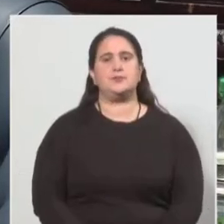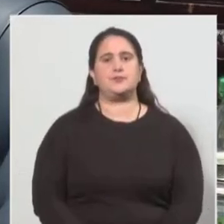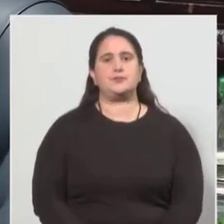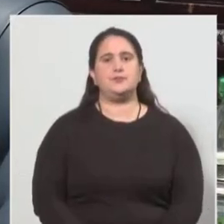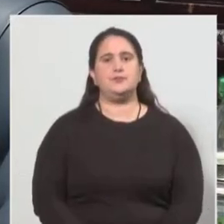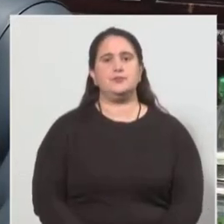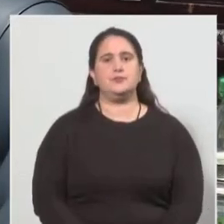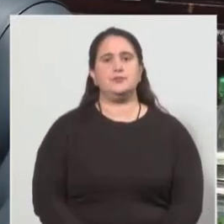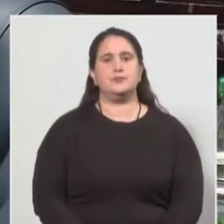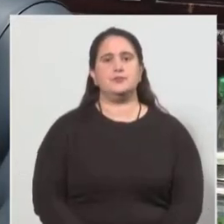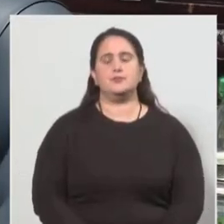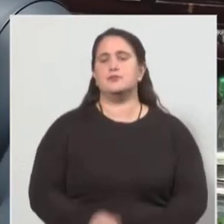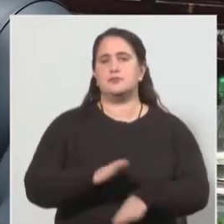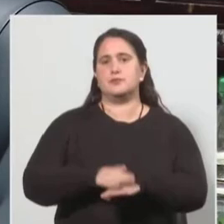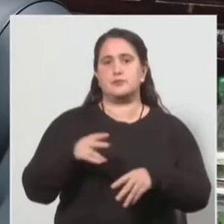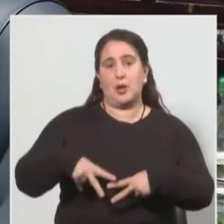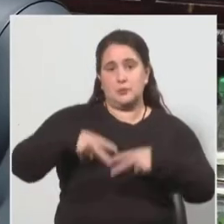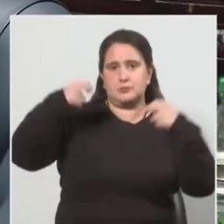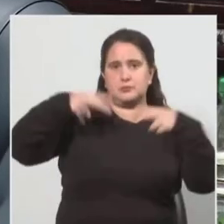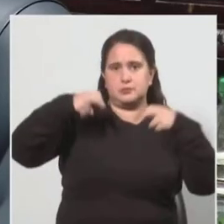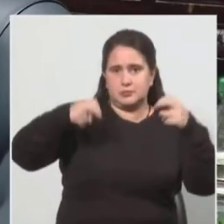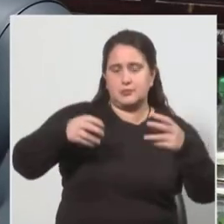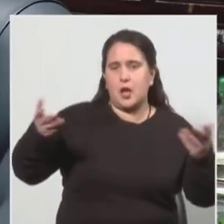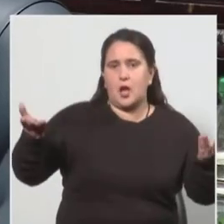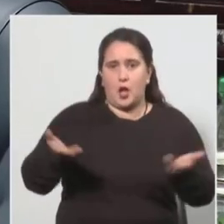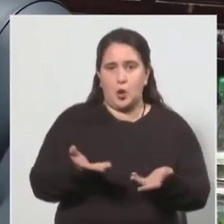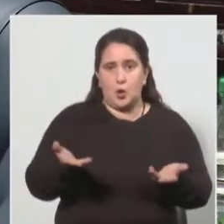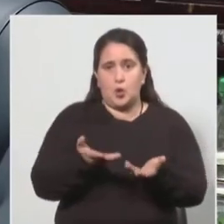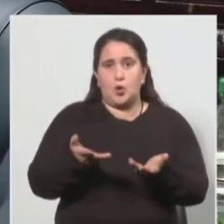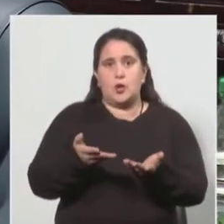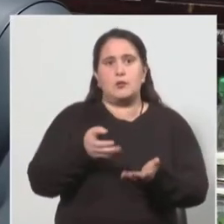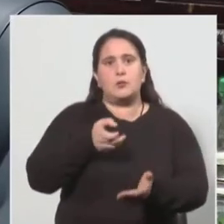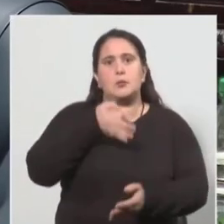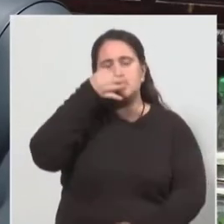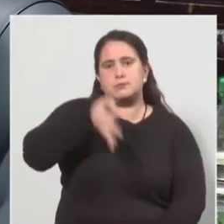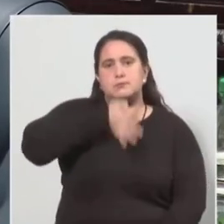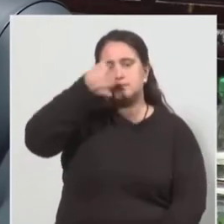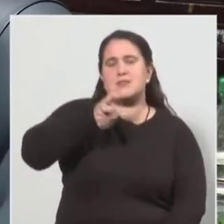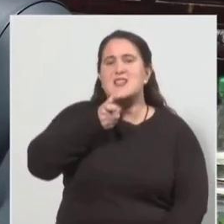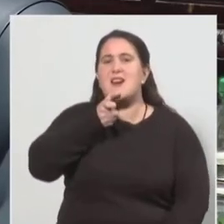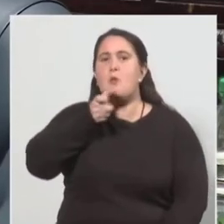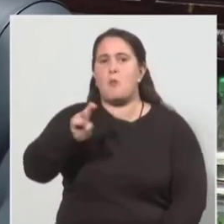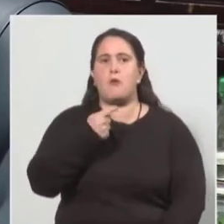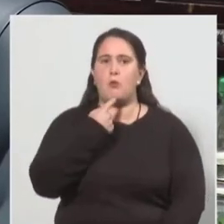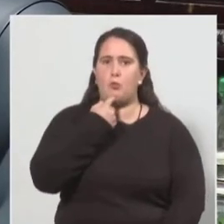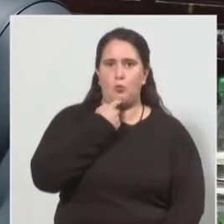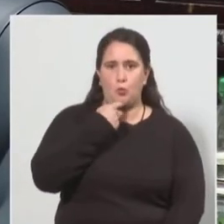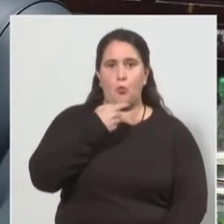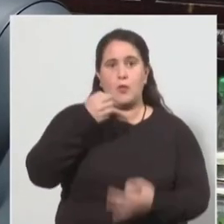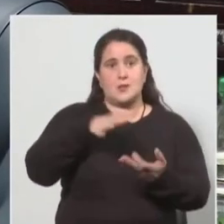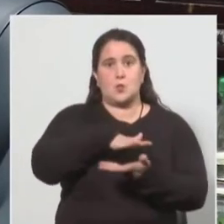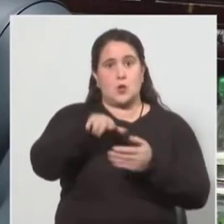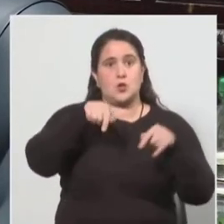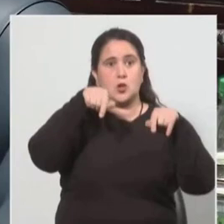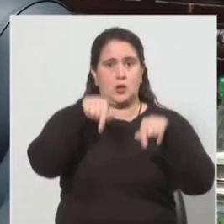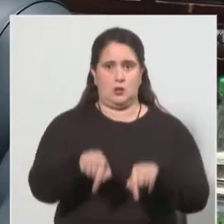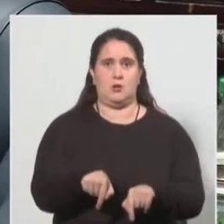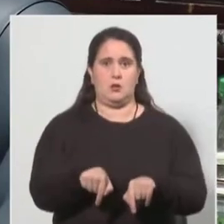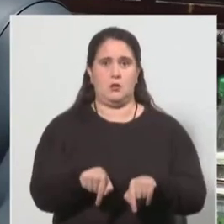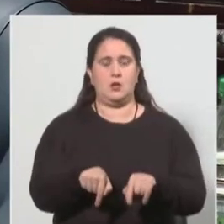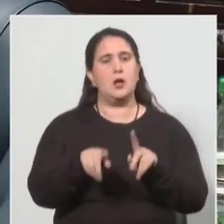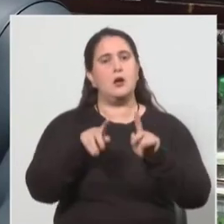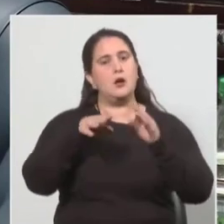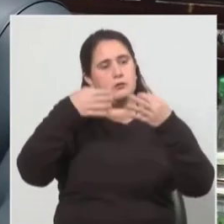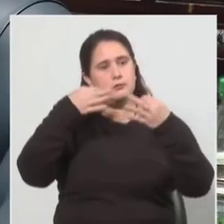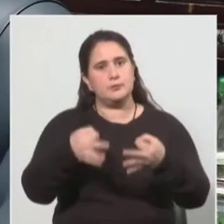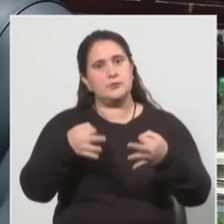A lo largo de nuestra intervención, señora presidenta, fundamentamos las enormes dudas que rodean este suceso y